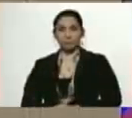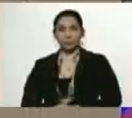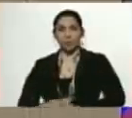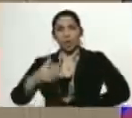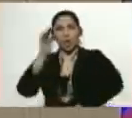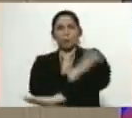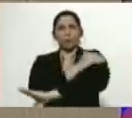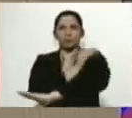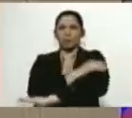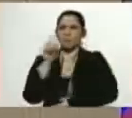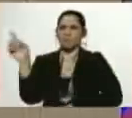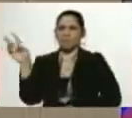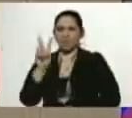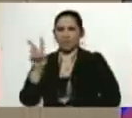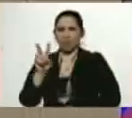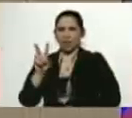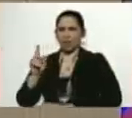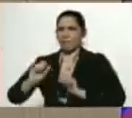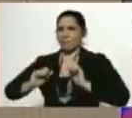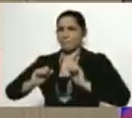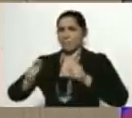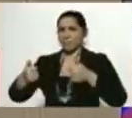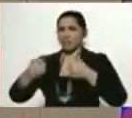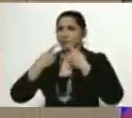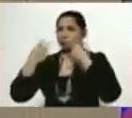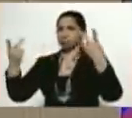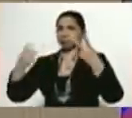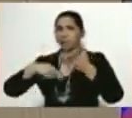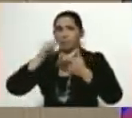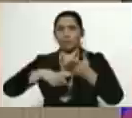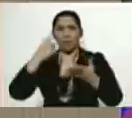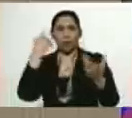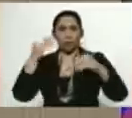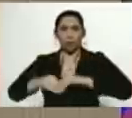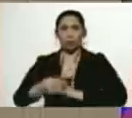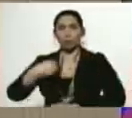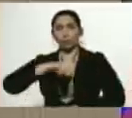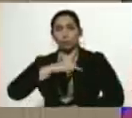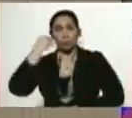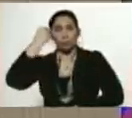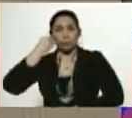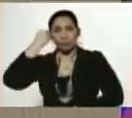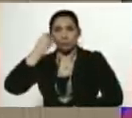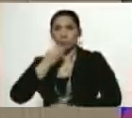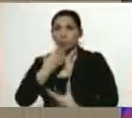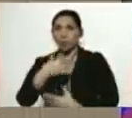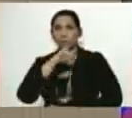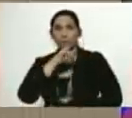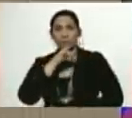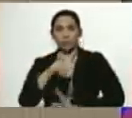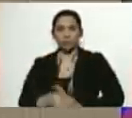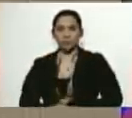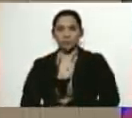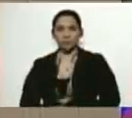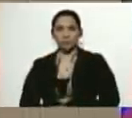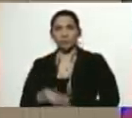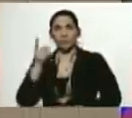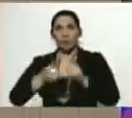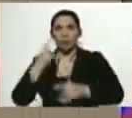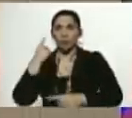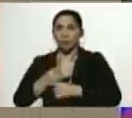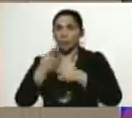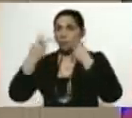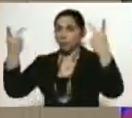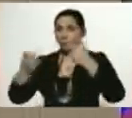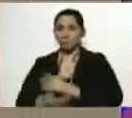oposición venezolana empezaron a publicar que se había firmado ese acuerdo, nosotros pensamos que es una buena noticia, que es algo que debe